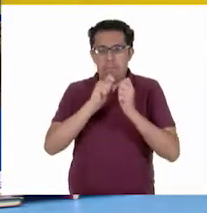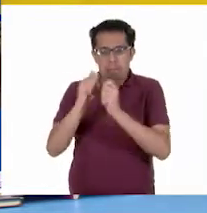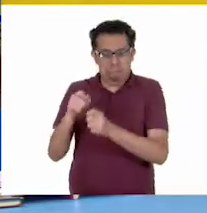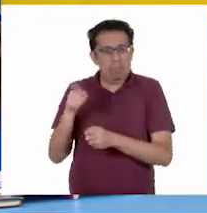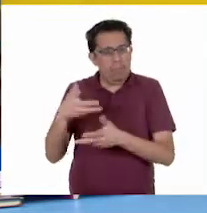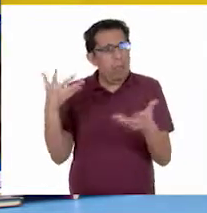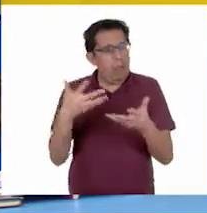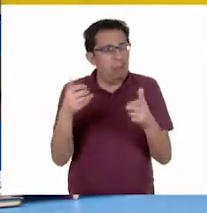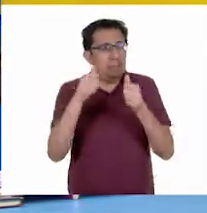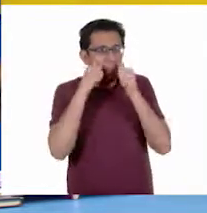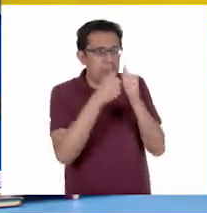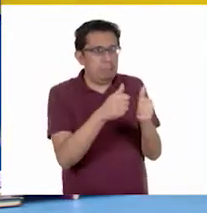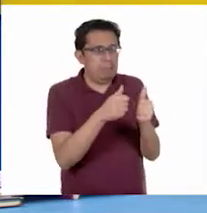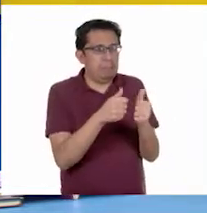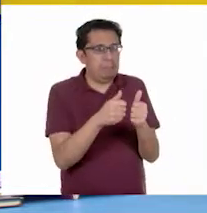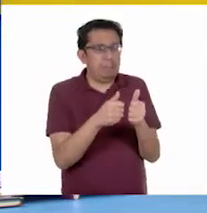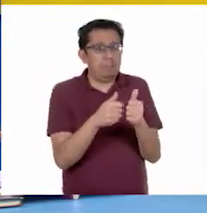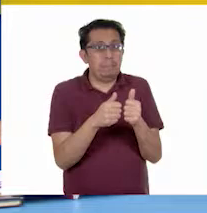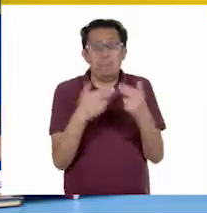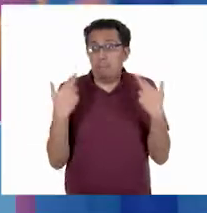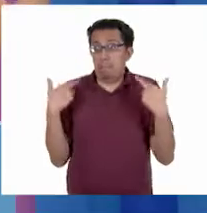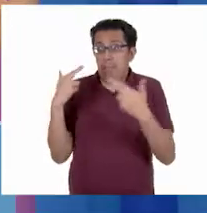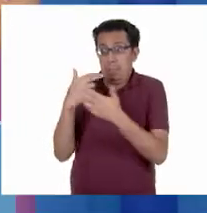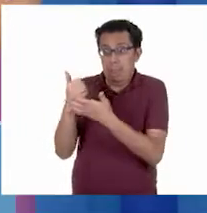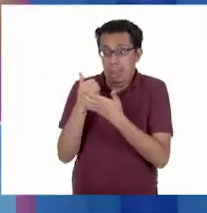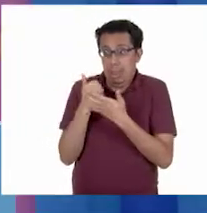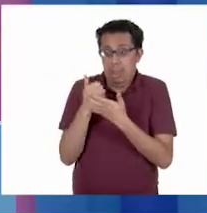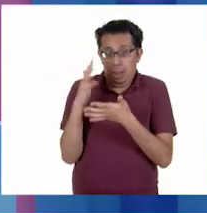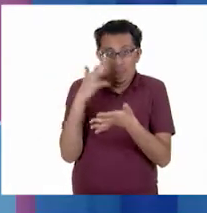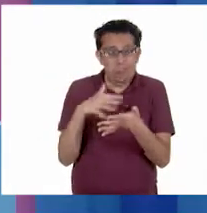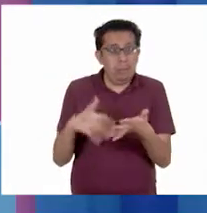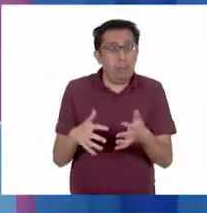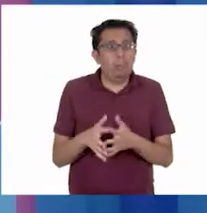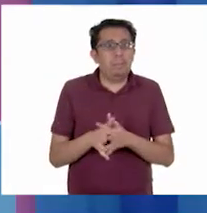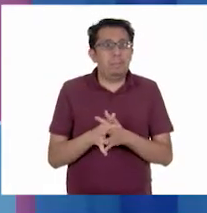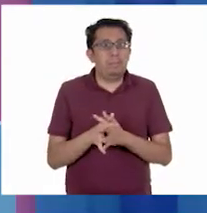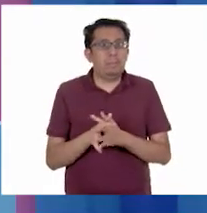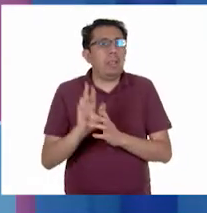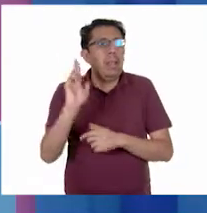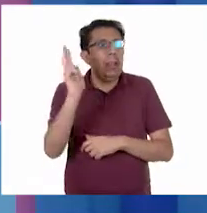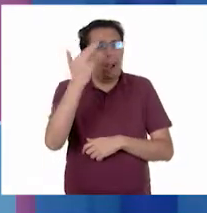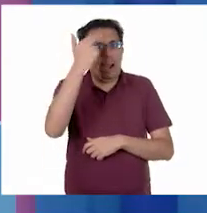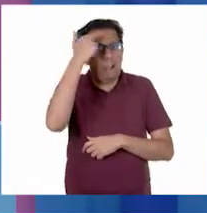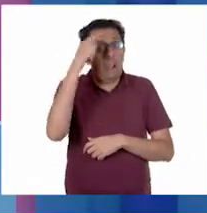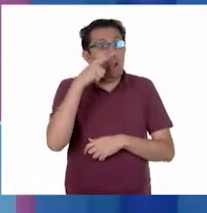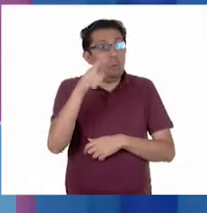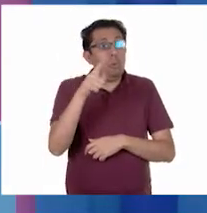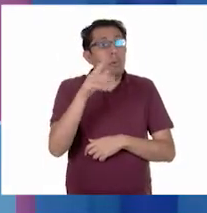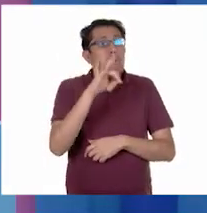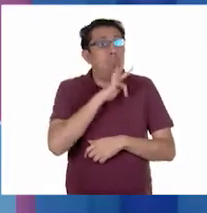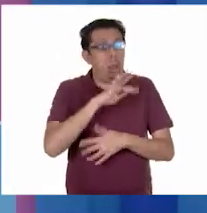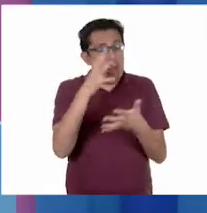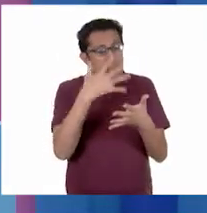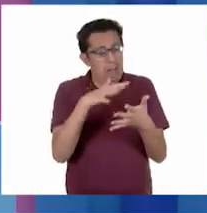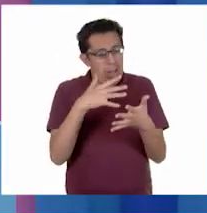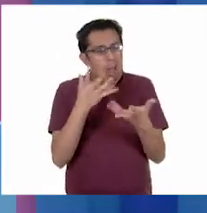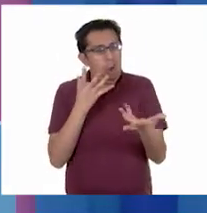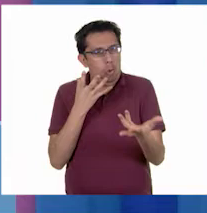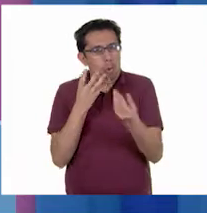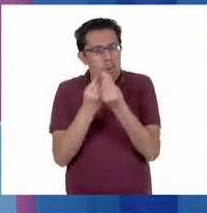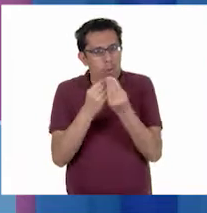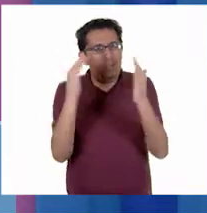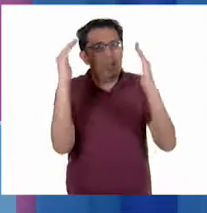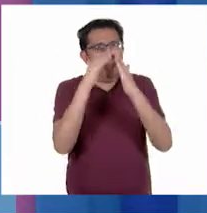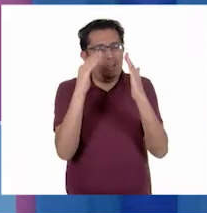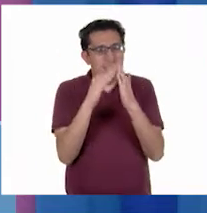mucha atención. Lari, ¿nos ayudas a leerlo? Claro. Recuerda que puedes seguir la lectura con nosotros ahí en casita.